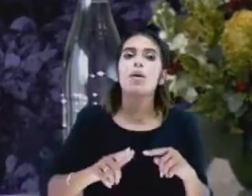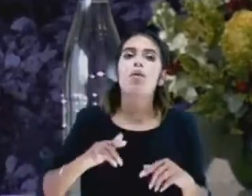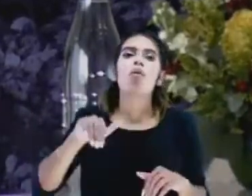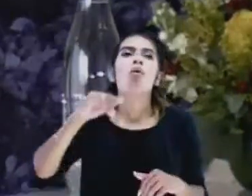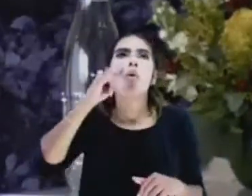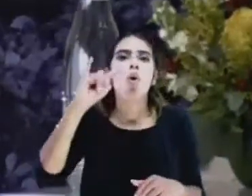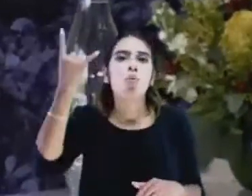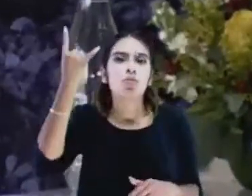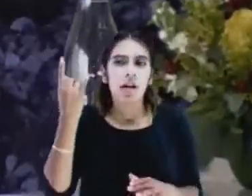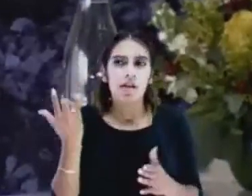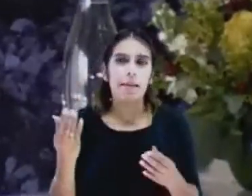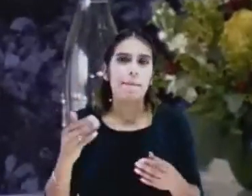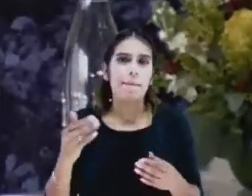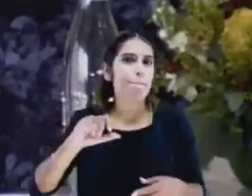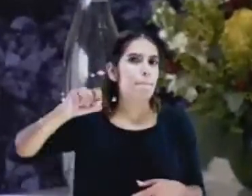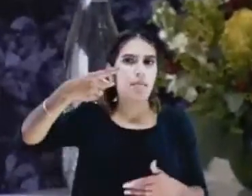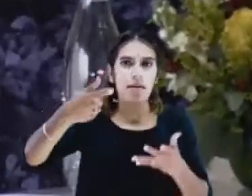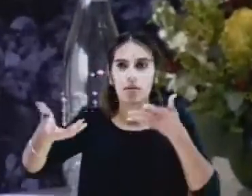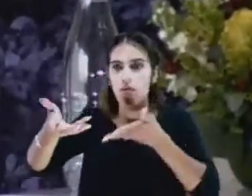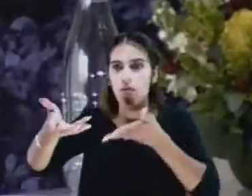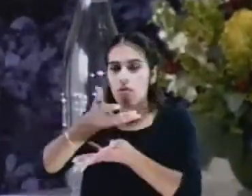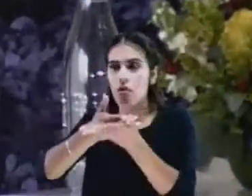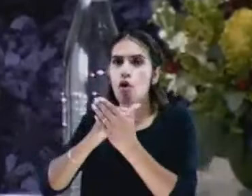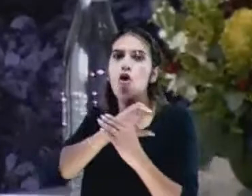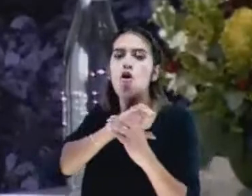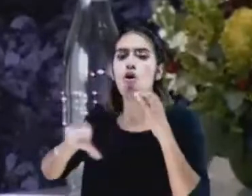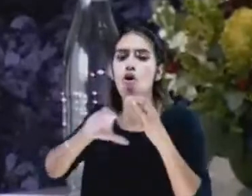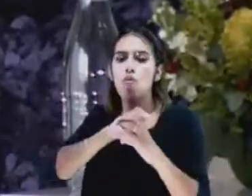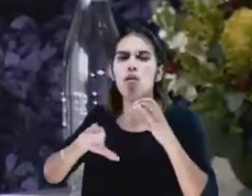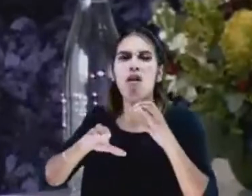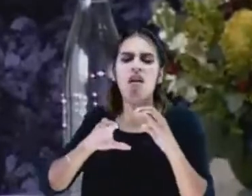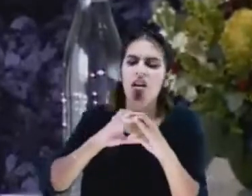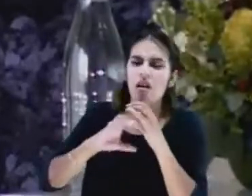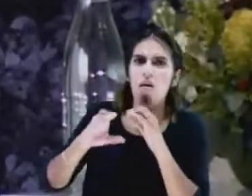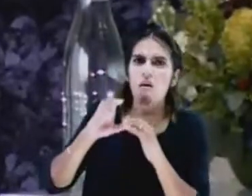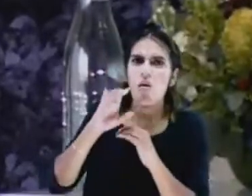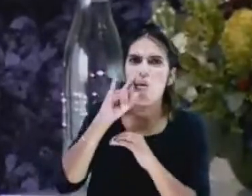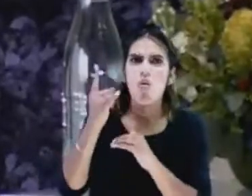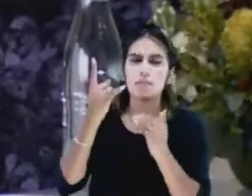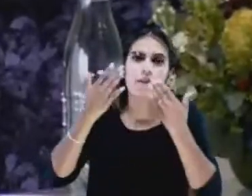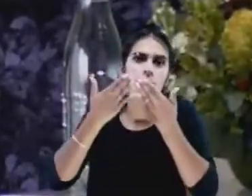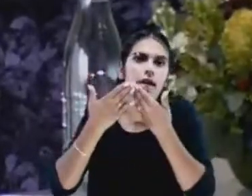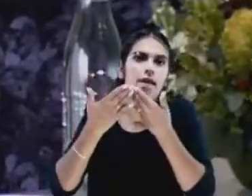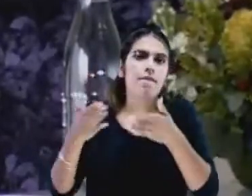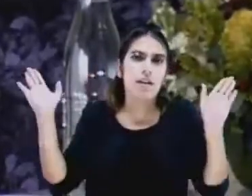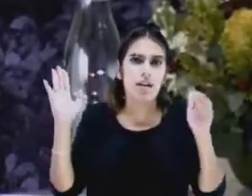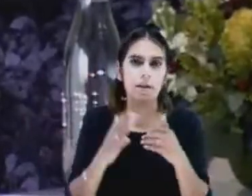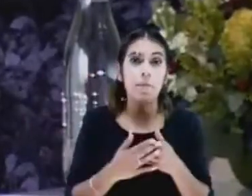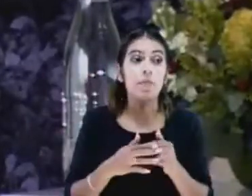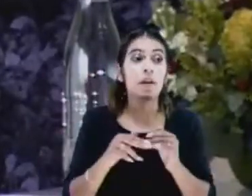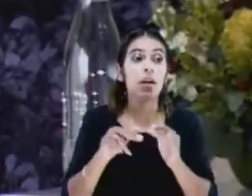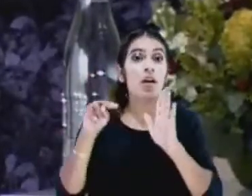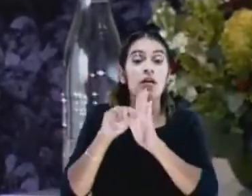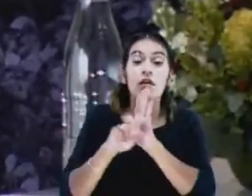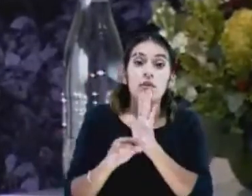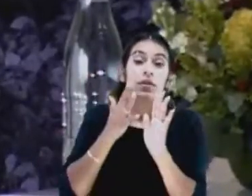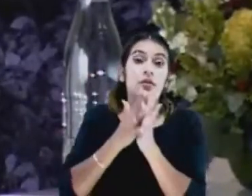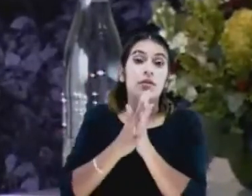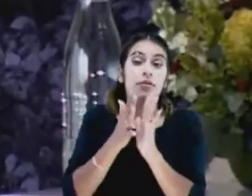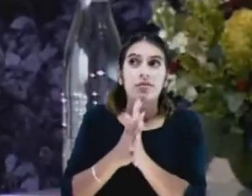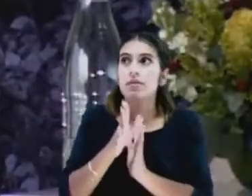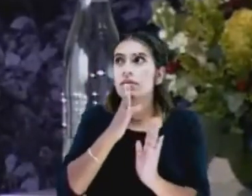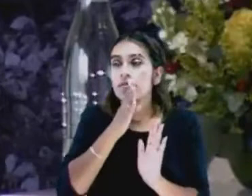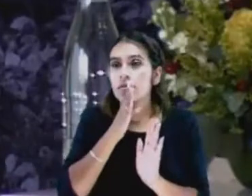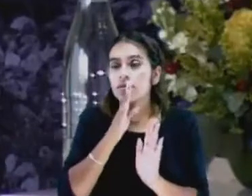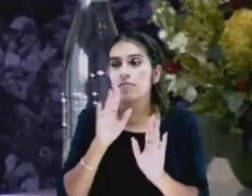que diría yo es una comunicación abierta la norma habla que informe la agencia que informe en las partes pero